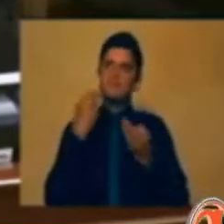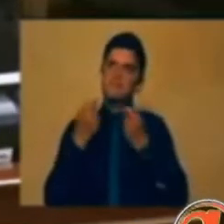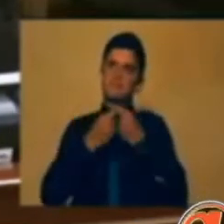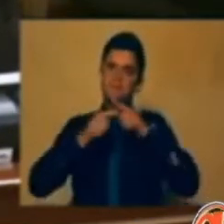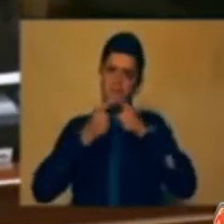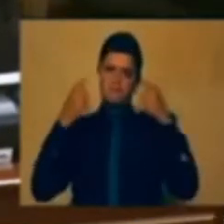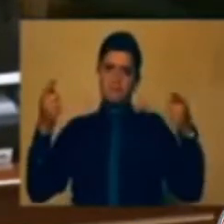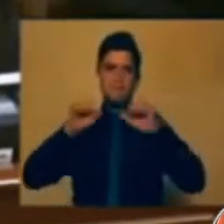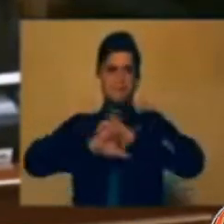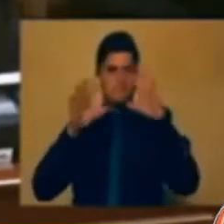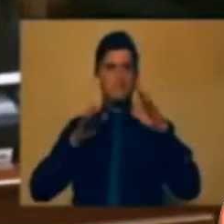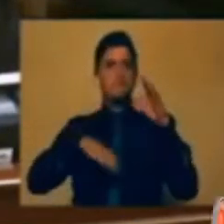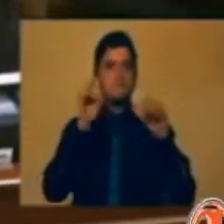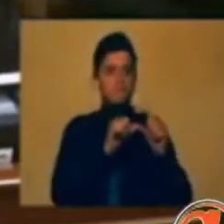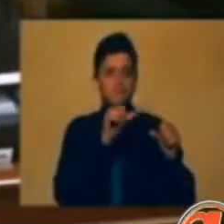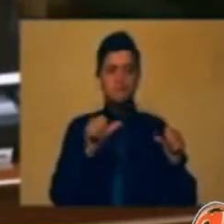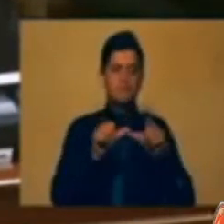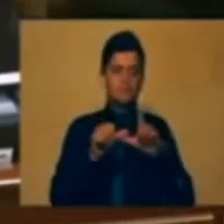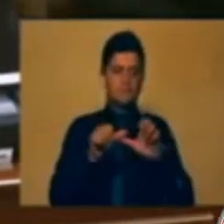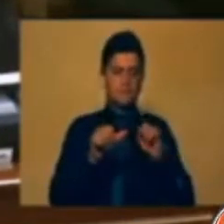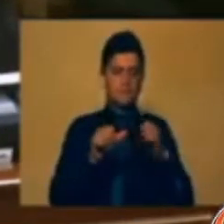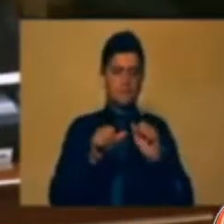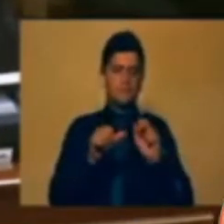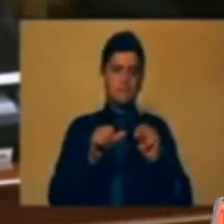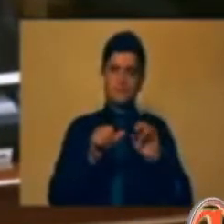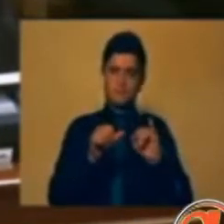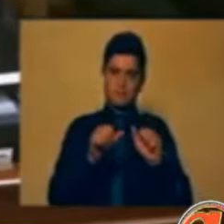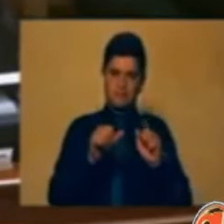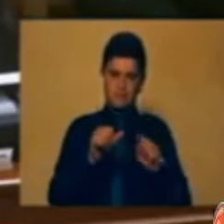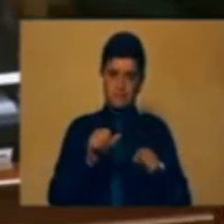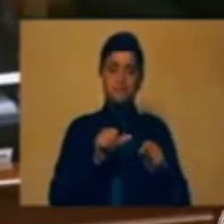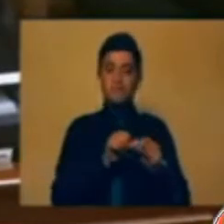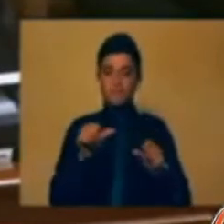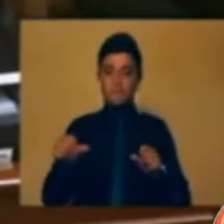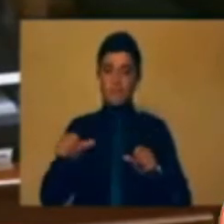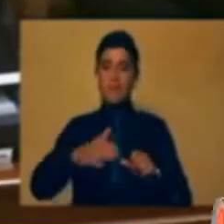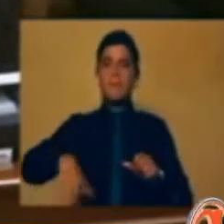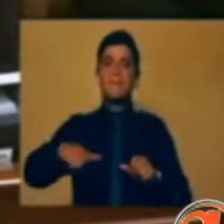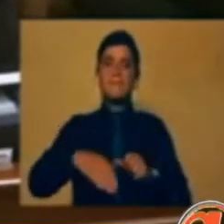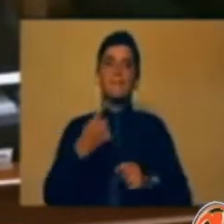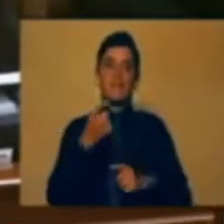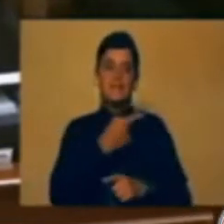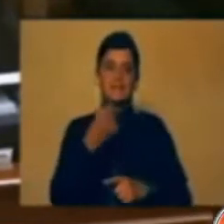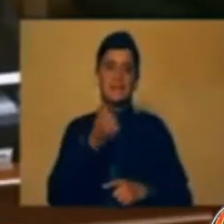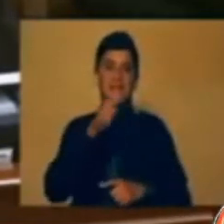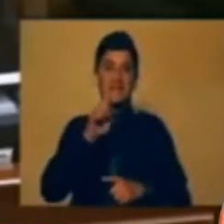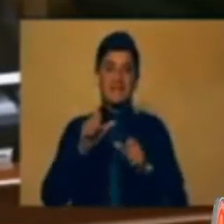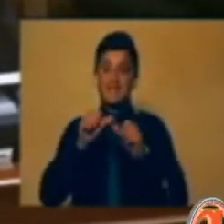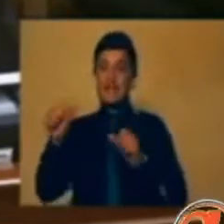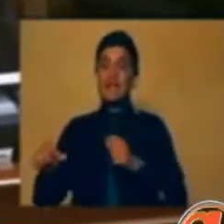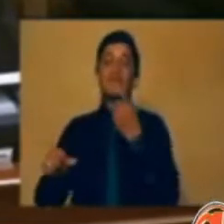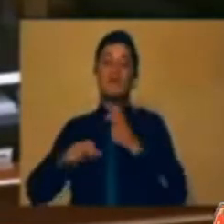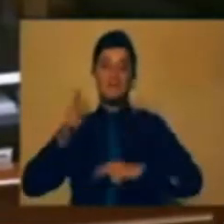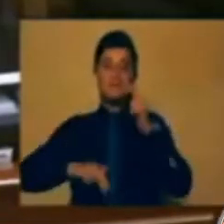exactamente, repito, la vía lejanía Saravena, que es el sector que nos afecta, es decir, los 116 kilómetros, ¿cuál es el